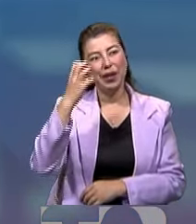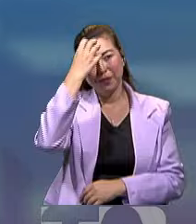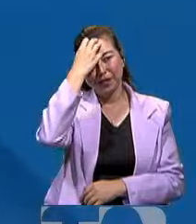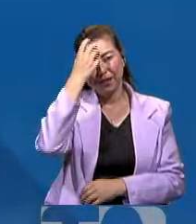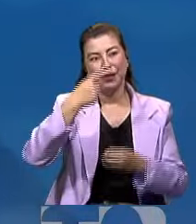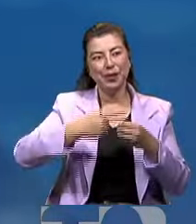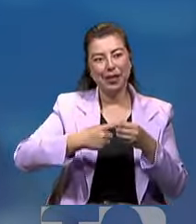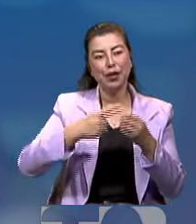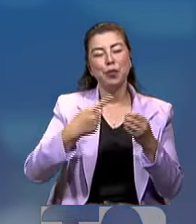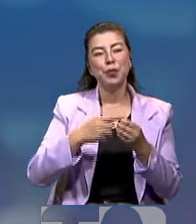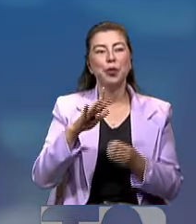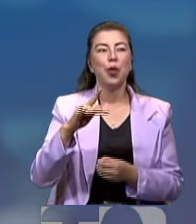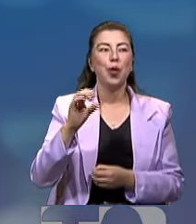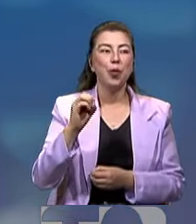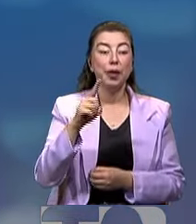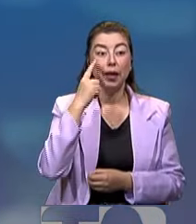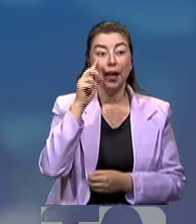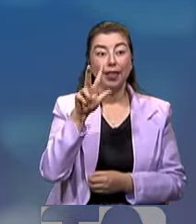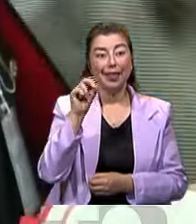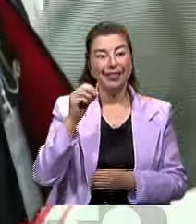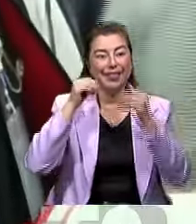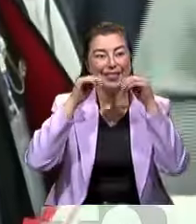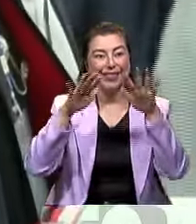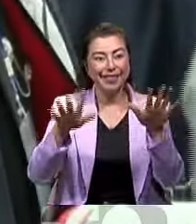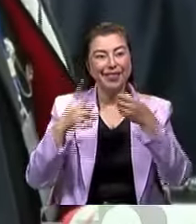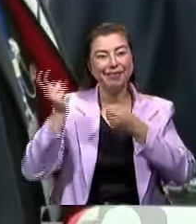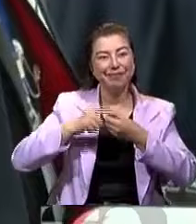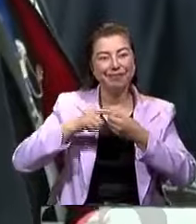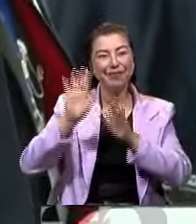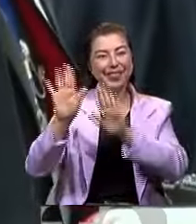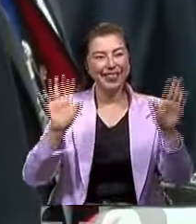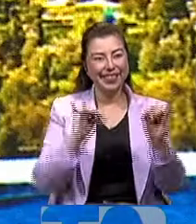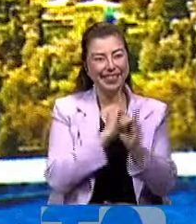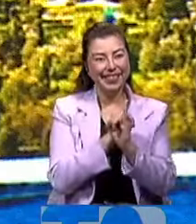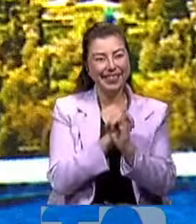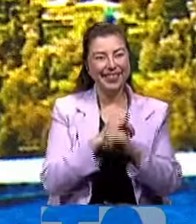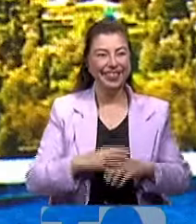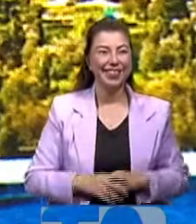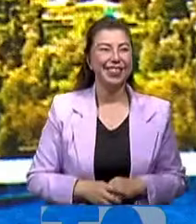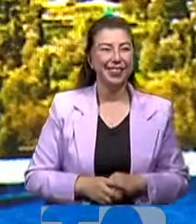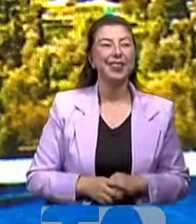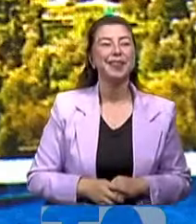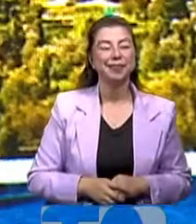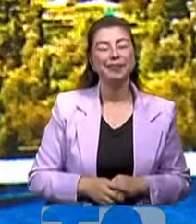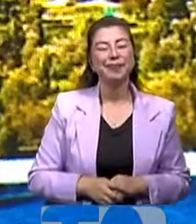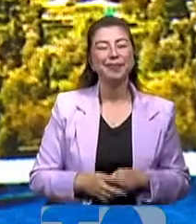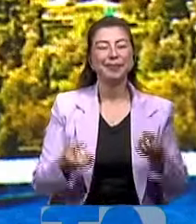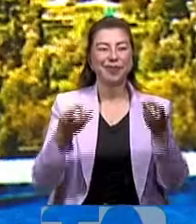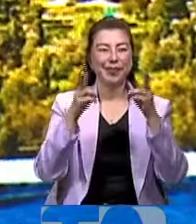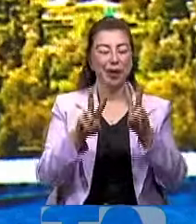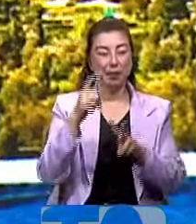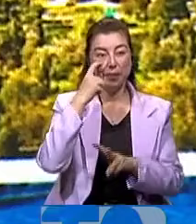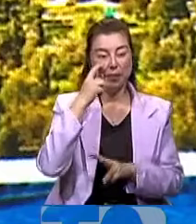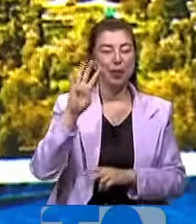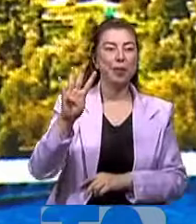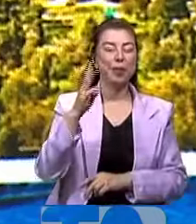educacion.quito.gob.es. Las inscripciones son hasta el 30 de septiembre en cada institución. Les contamos que el 4º día del